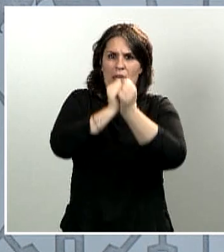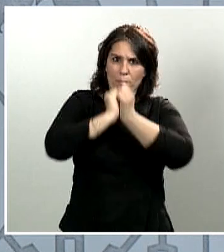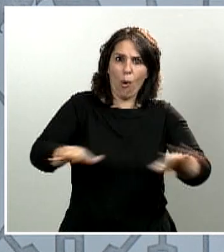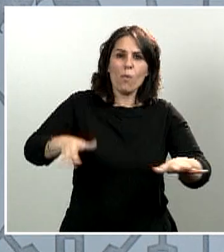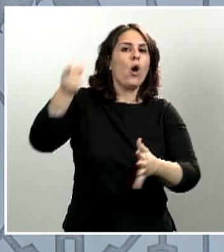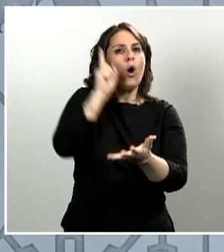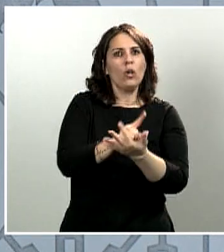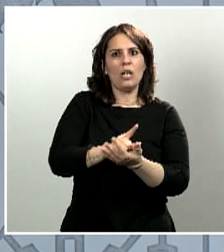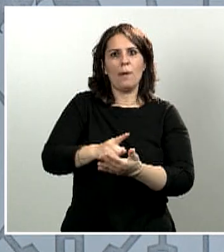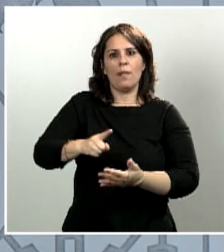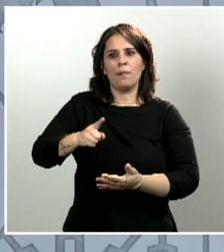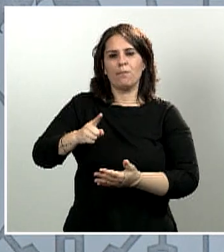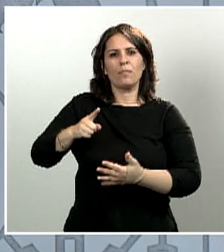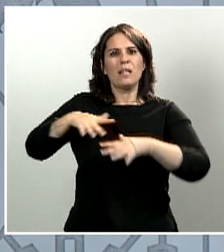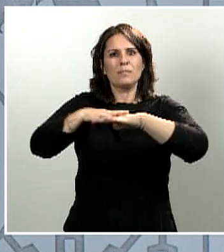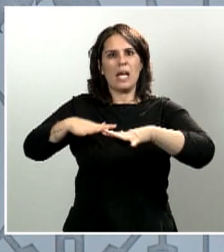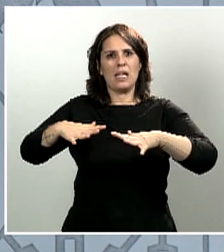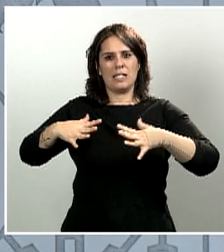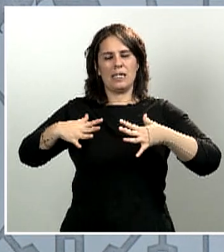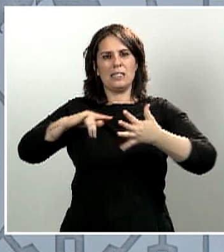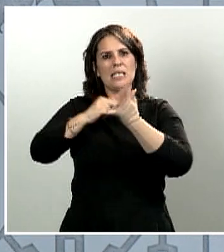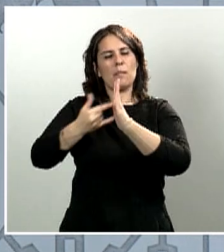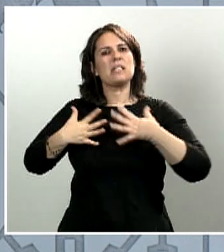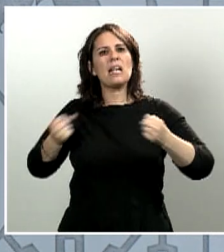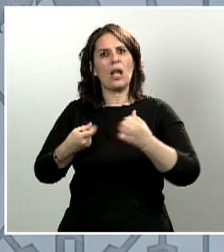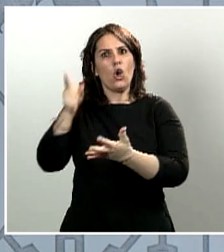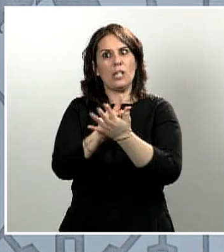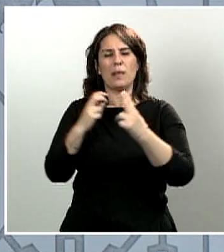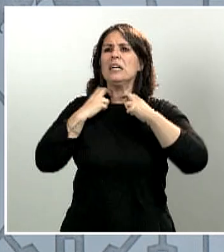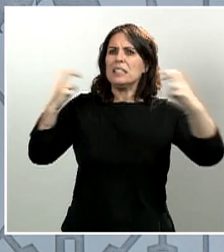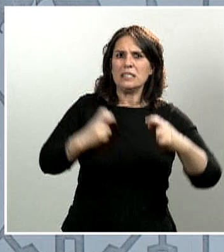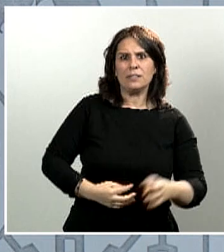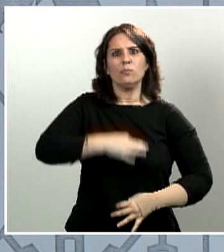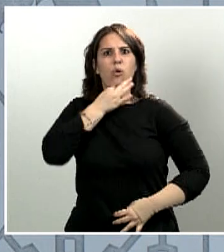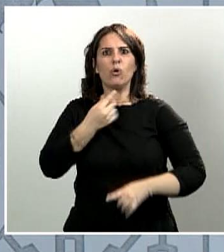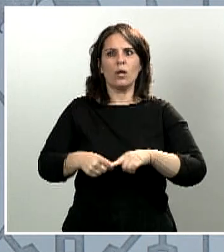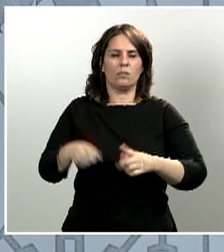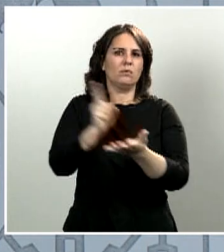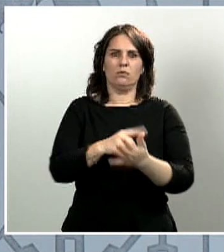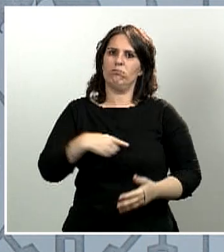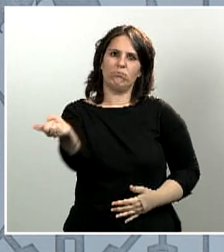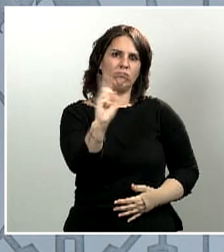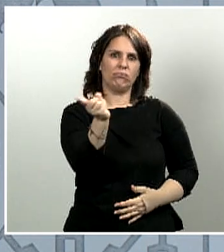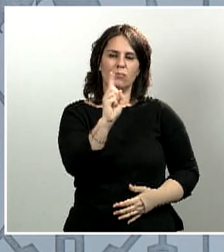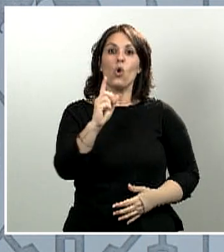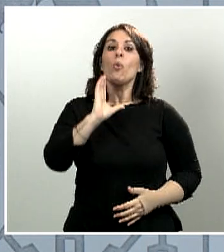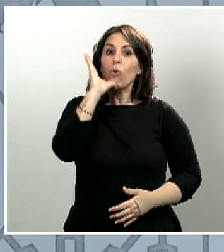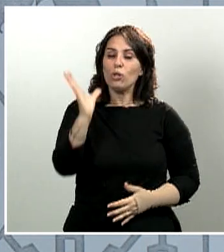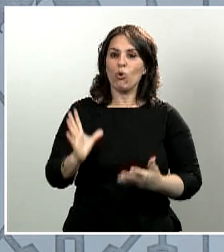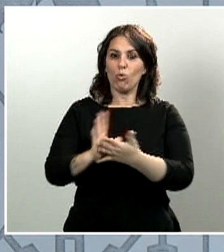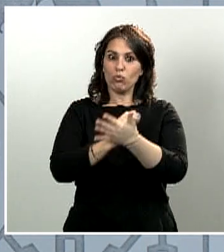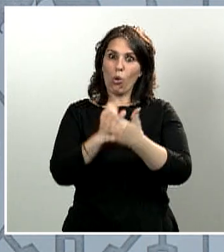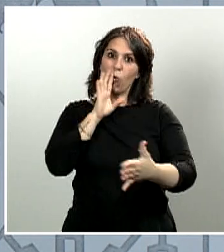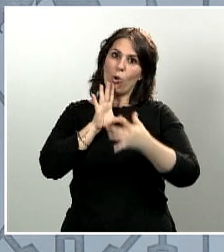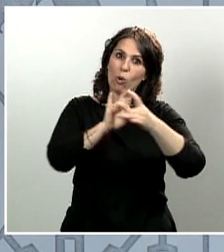sufrido durante esta primera onda. Por lo tanto, al margen de todos los parámetros asociados a la transmisión y a la evolución